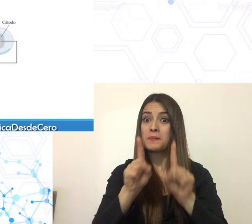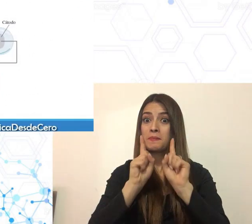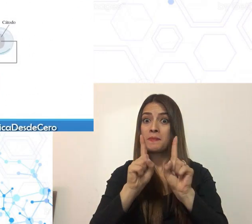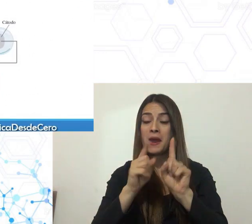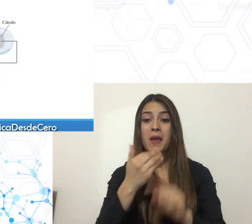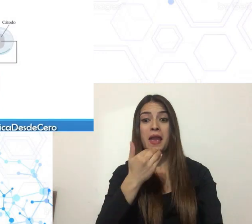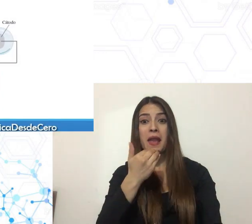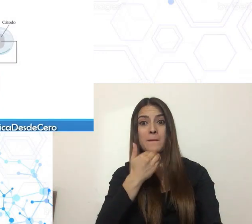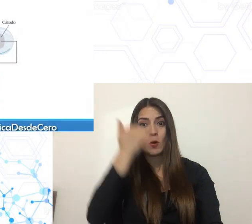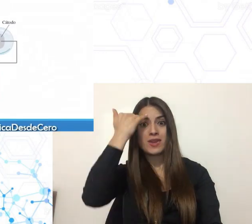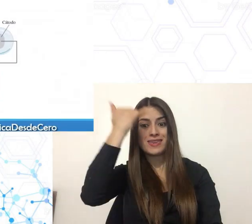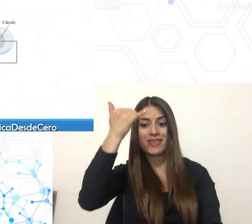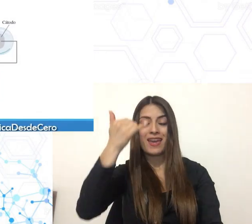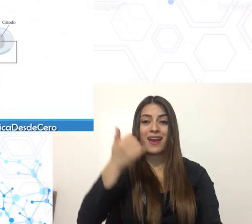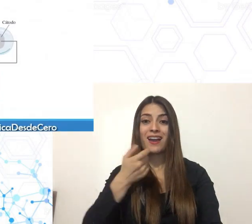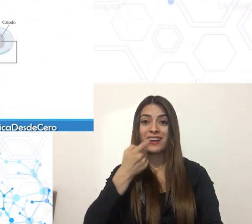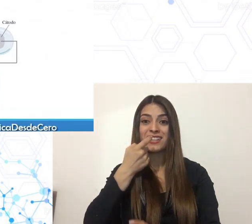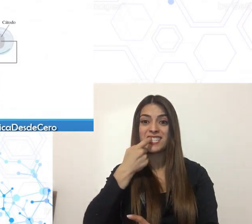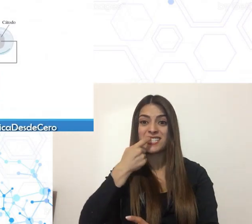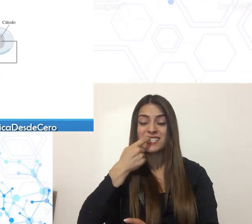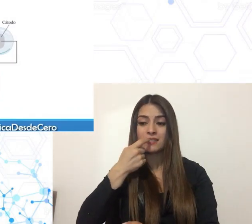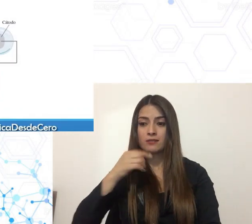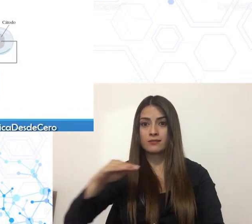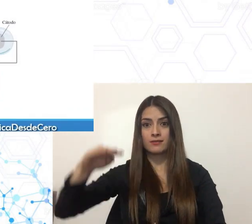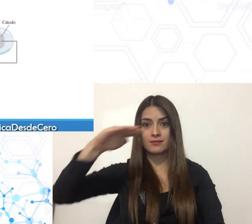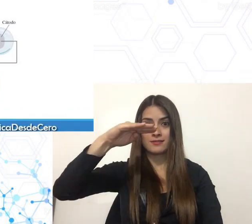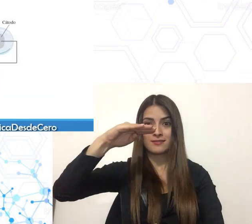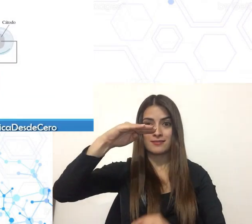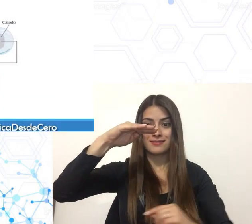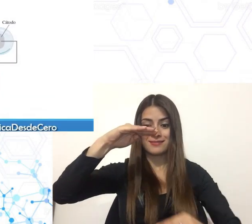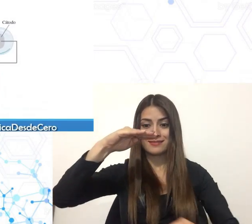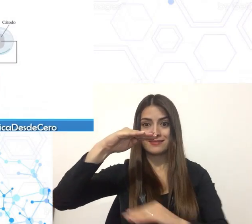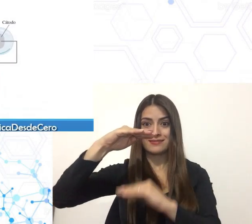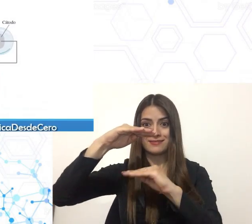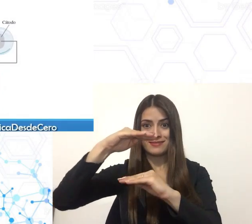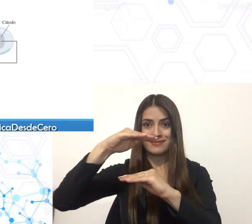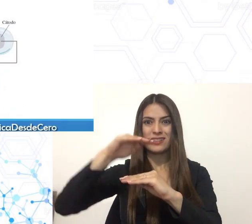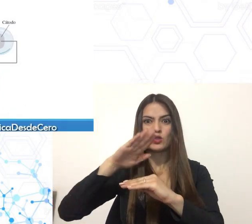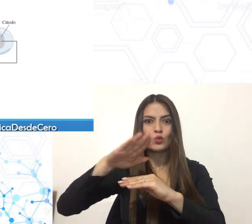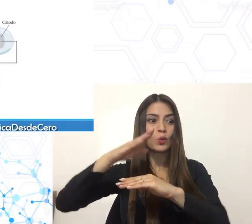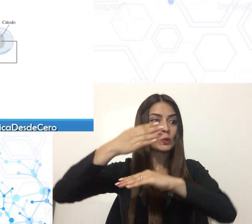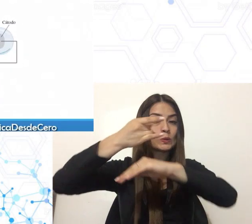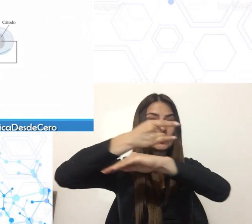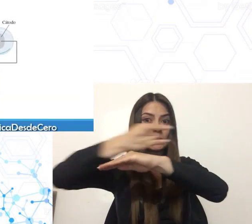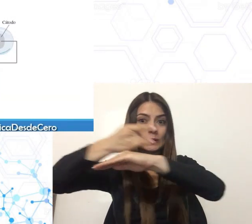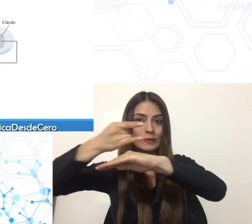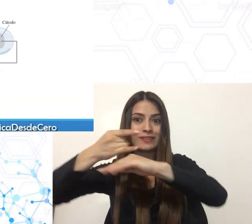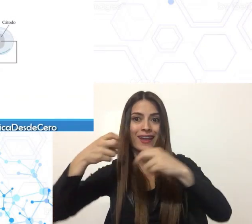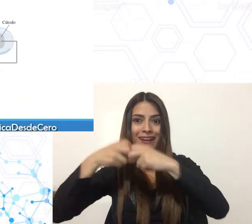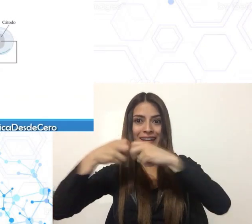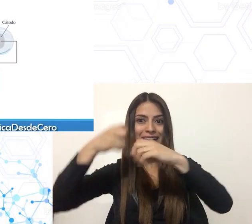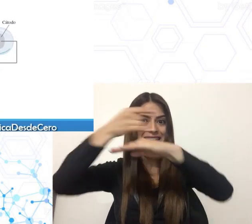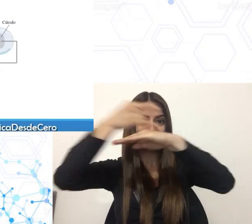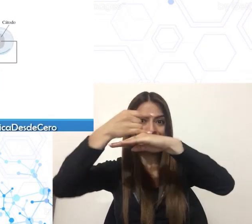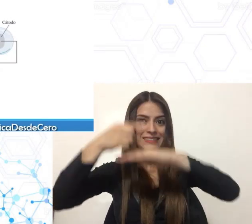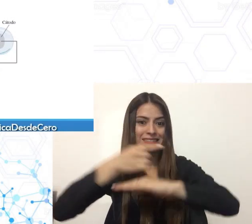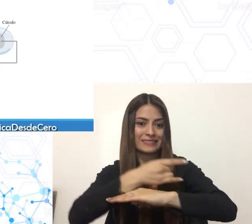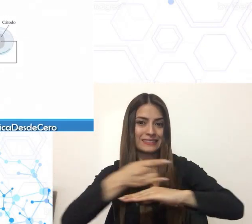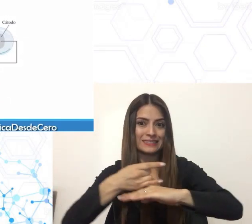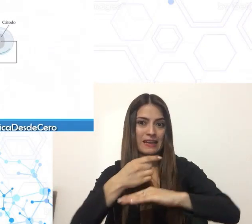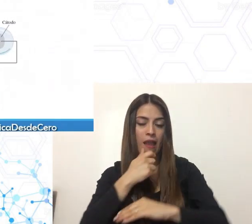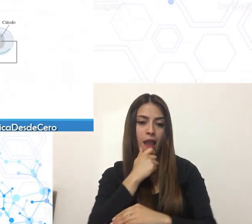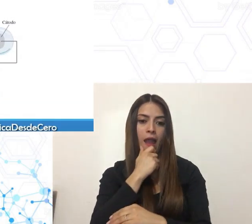campo electromagnético, se podían hacer varias consideraciones. Entonces, ¿cuáles fueron?